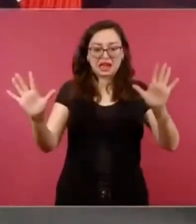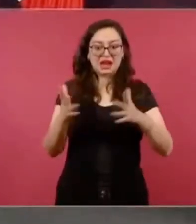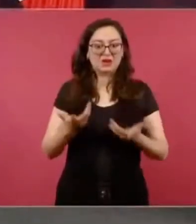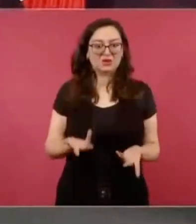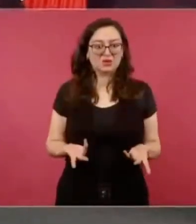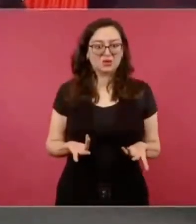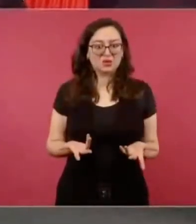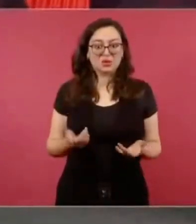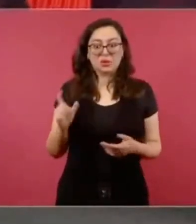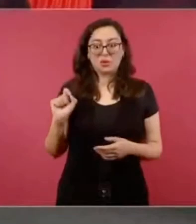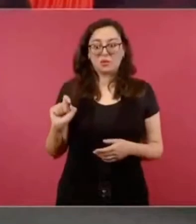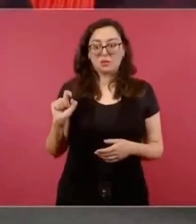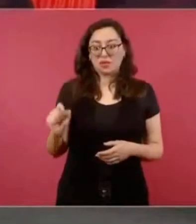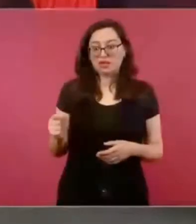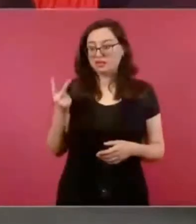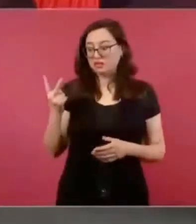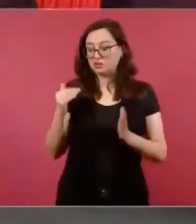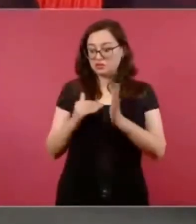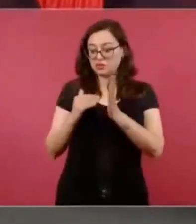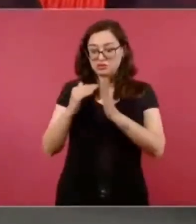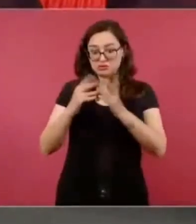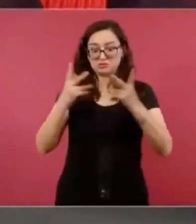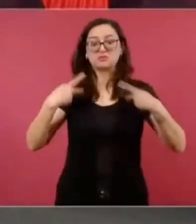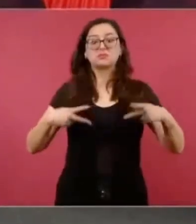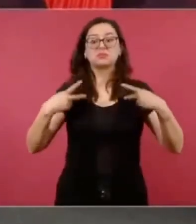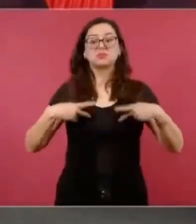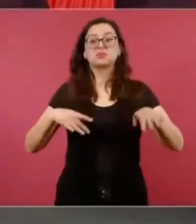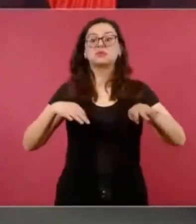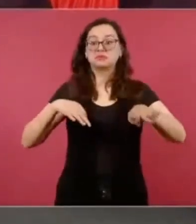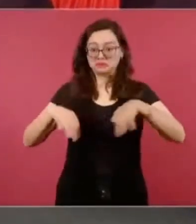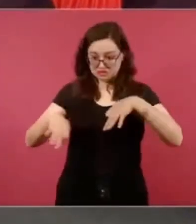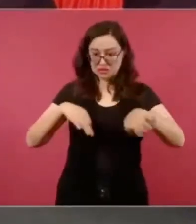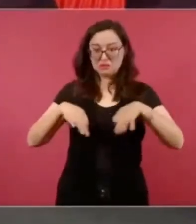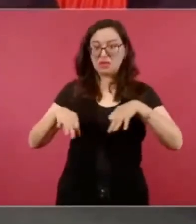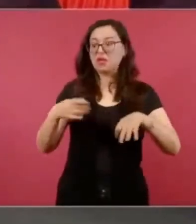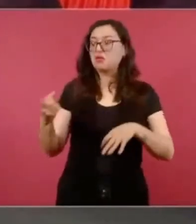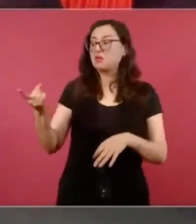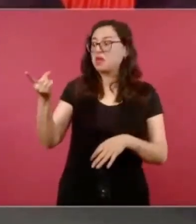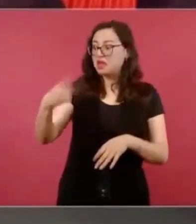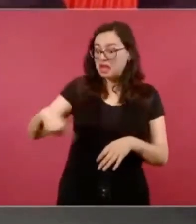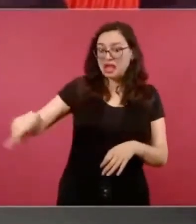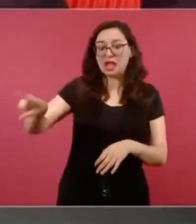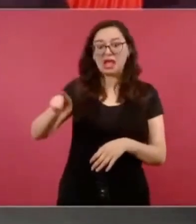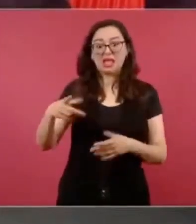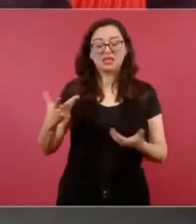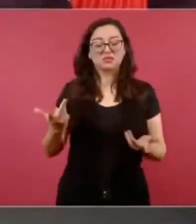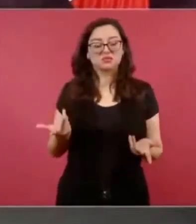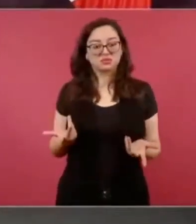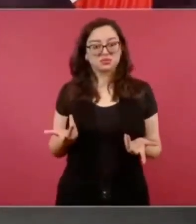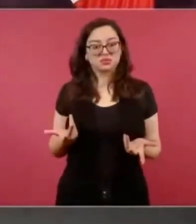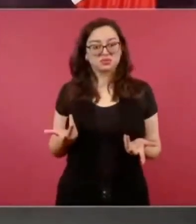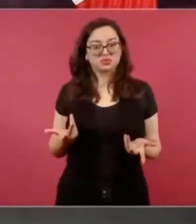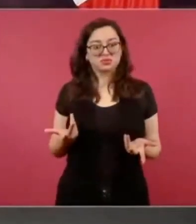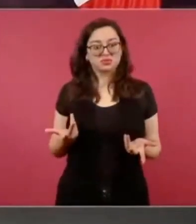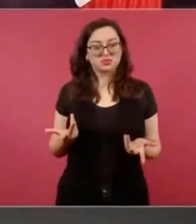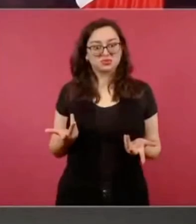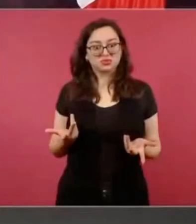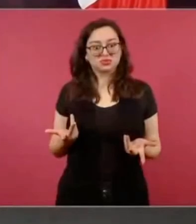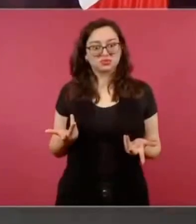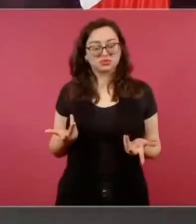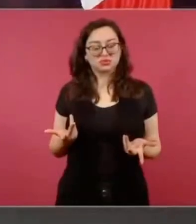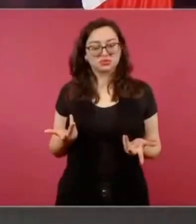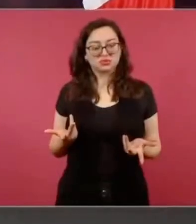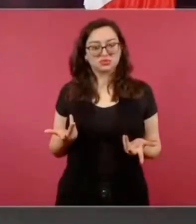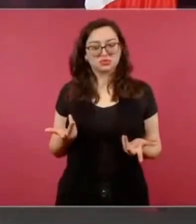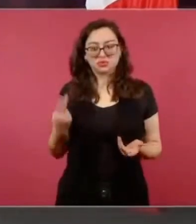más de 22 millones de trabajadores. No, porque 22 millones de trabajadores solo en lo